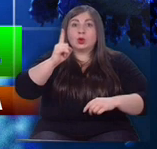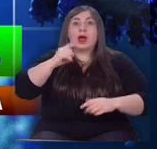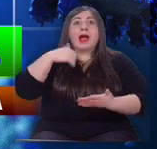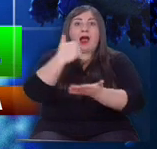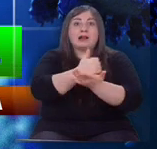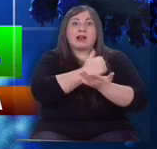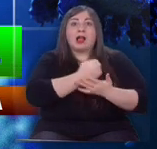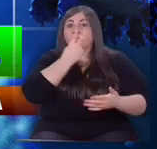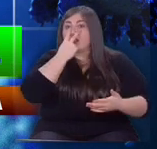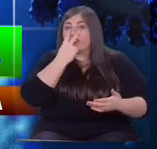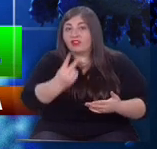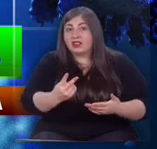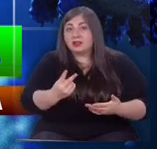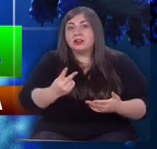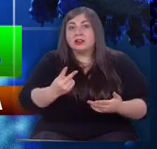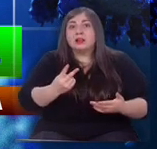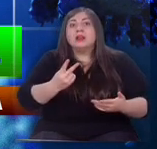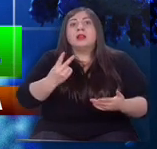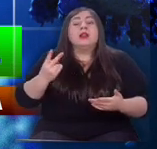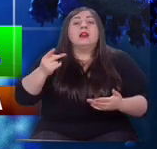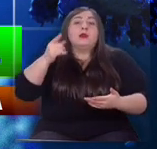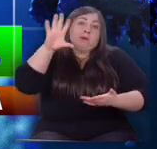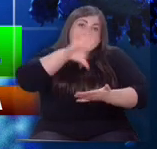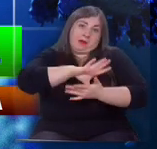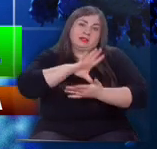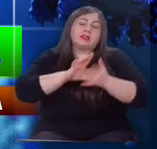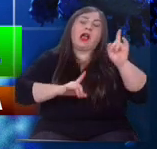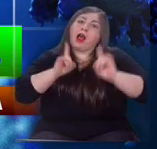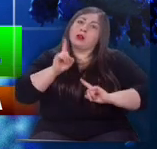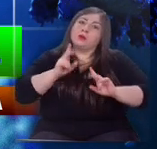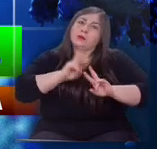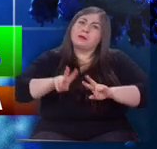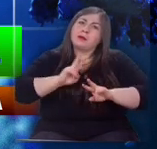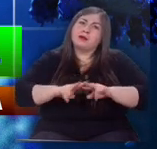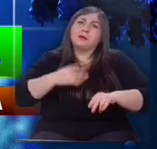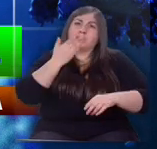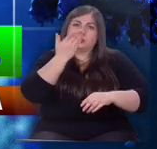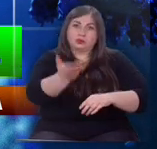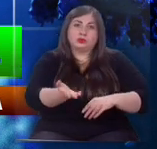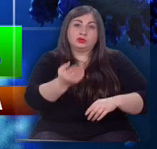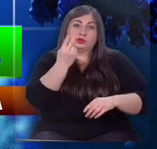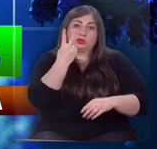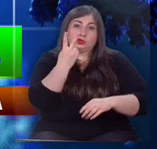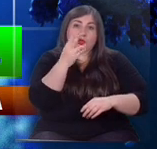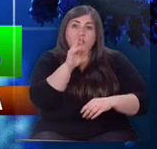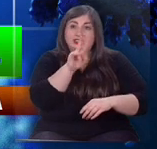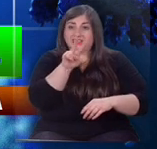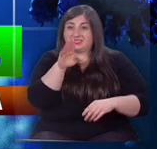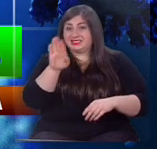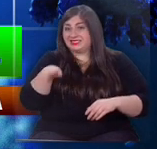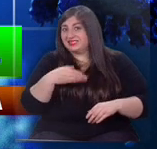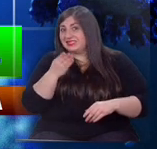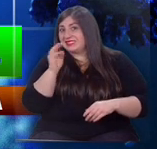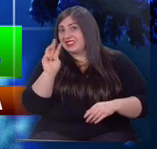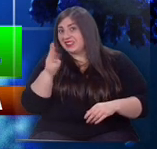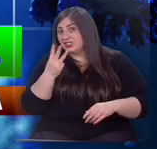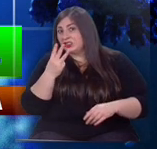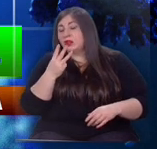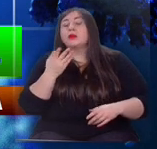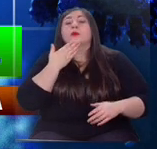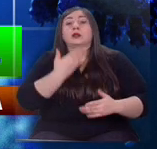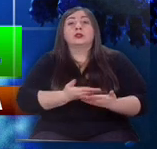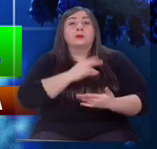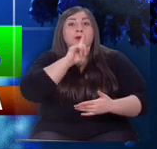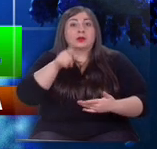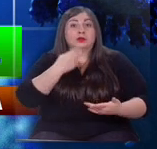observan mayoritariamente uno cada dos que el país está algo preparado. Sin embargo, cuando tú entras a preguntar, perdón, dos tercios piensa que el país está algo preparado. Sin embargo, cuando le